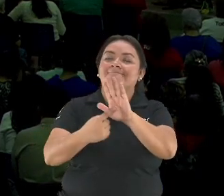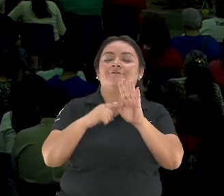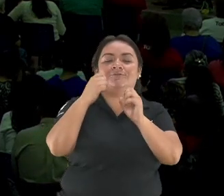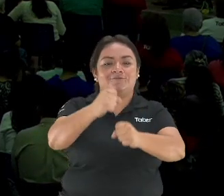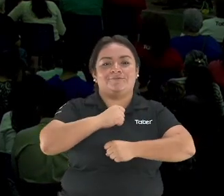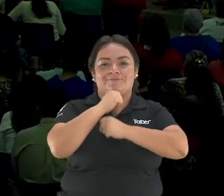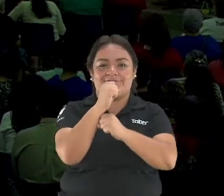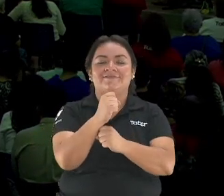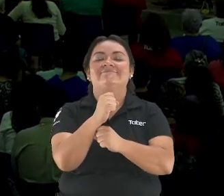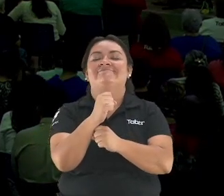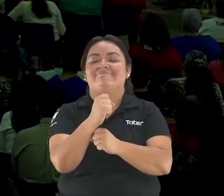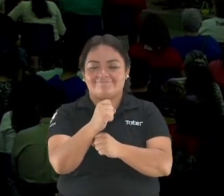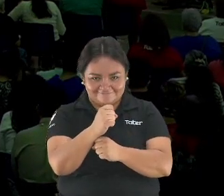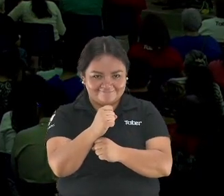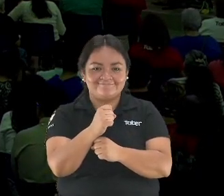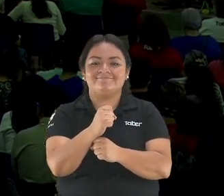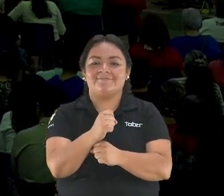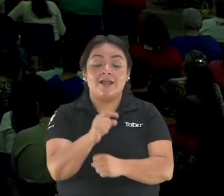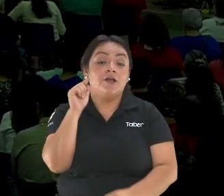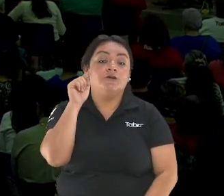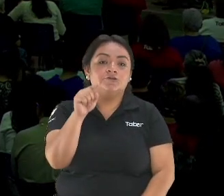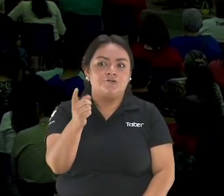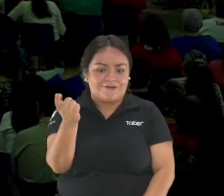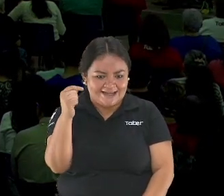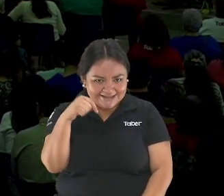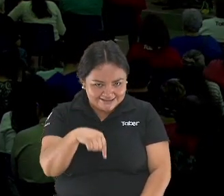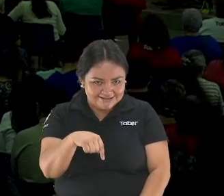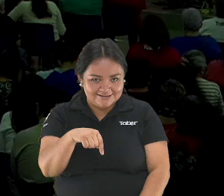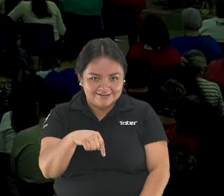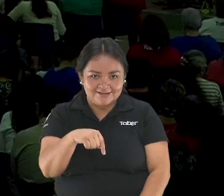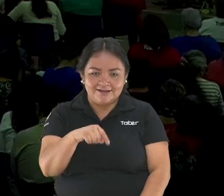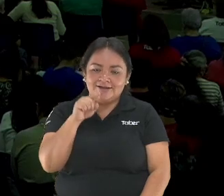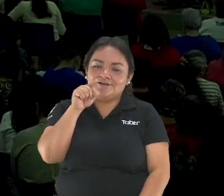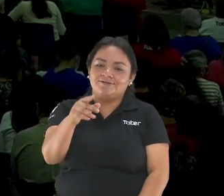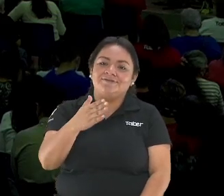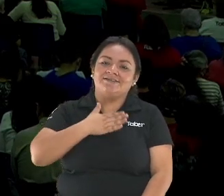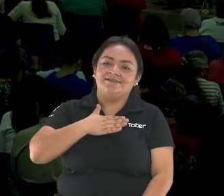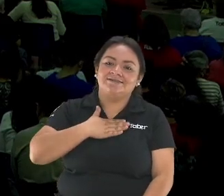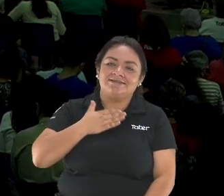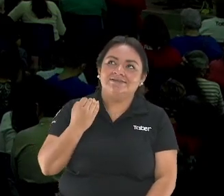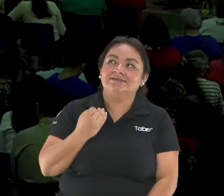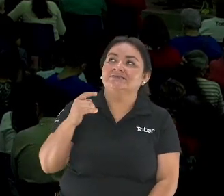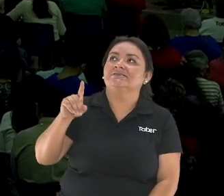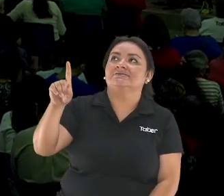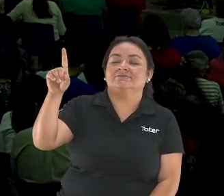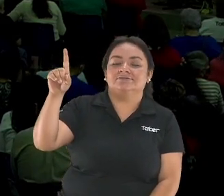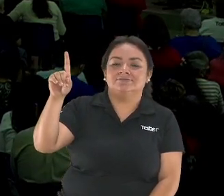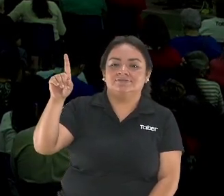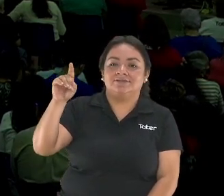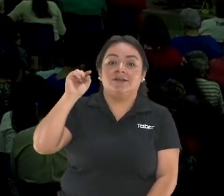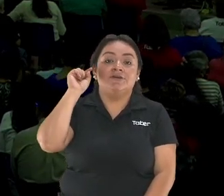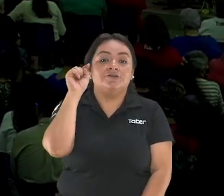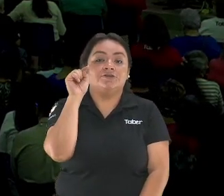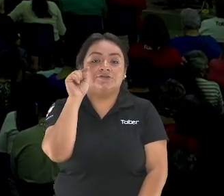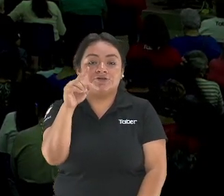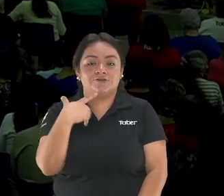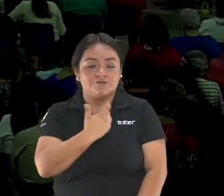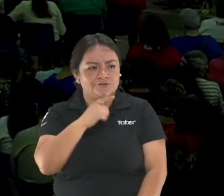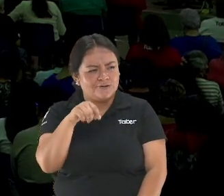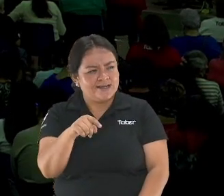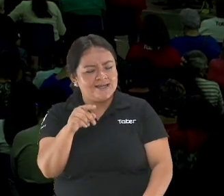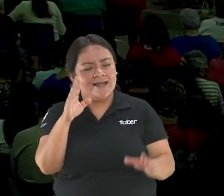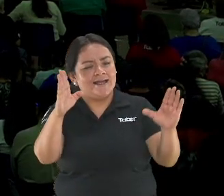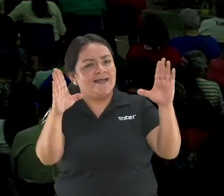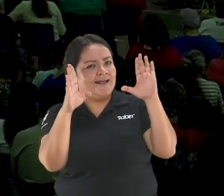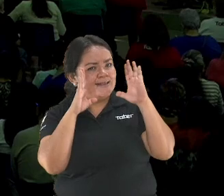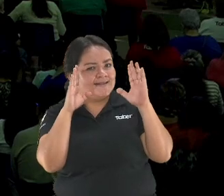su poder porque si estás aquí es porque tienes necesidad de dios porque el que nos está escuchando el